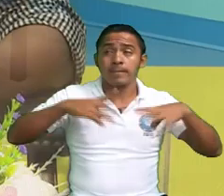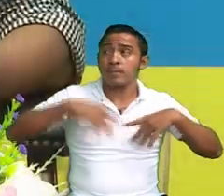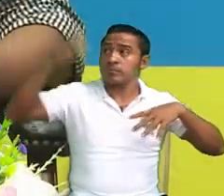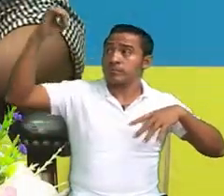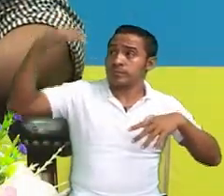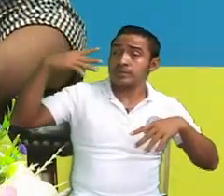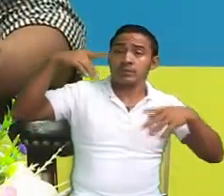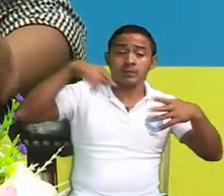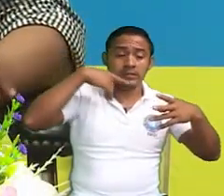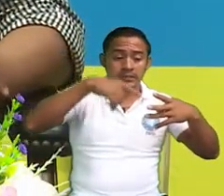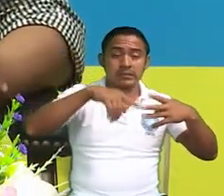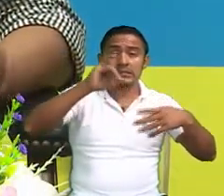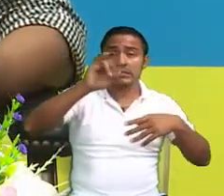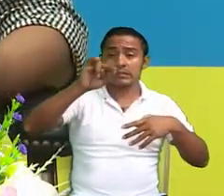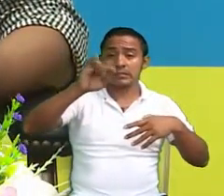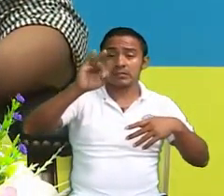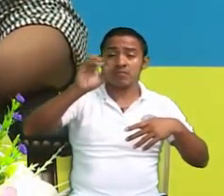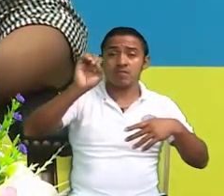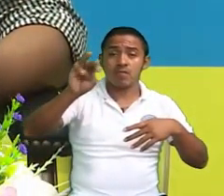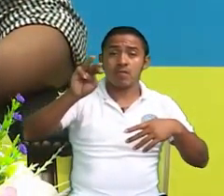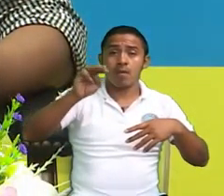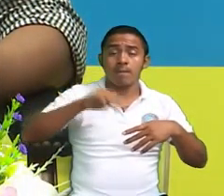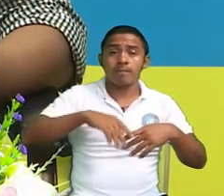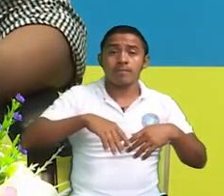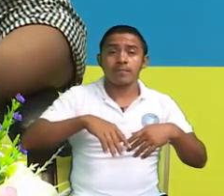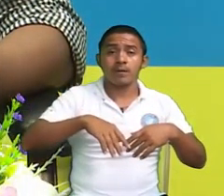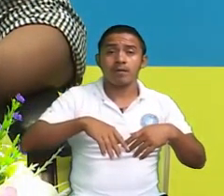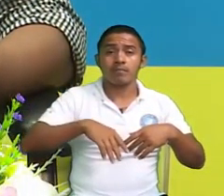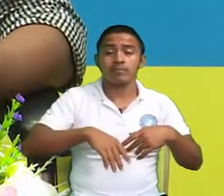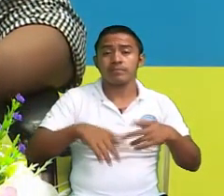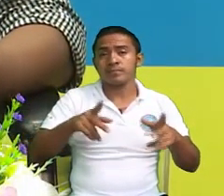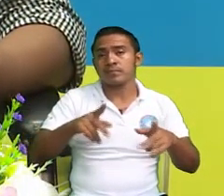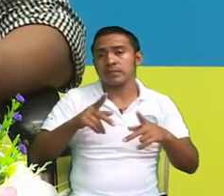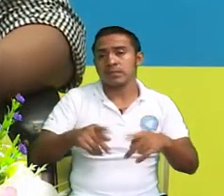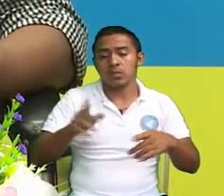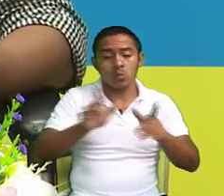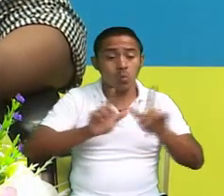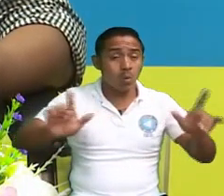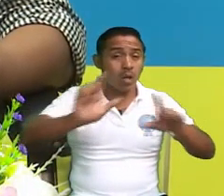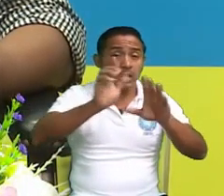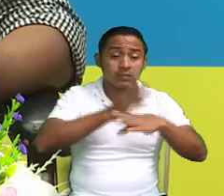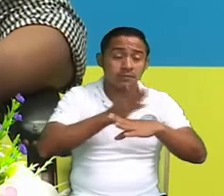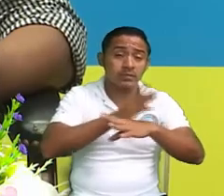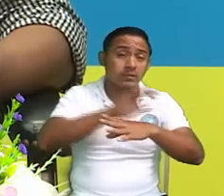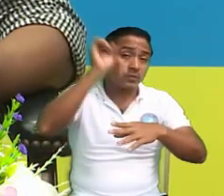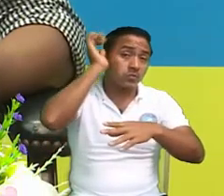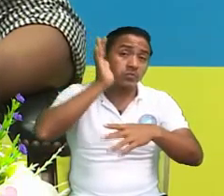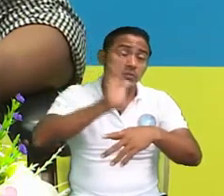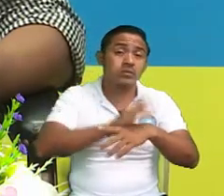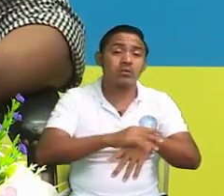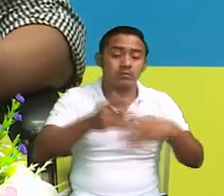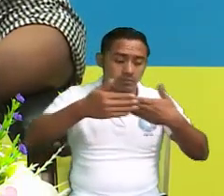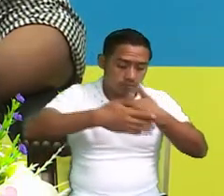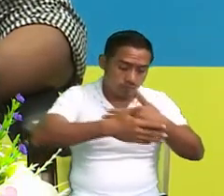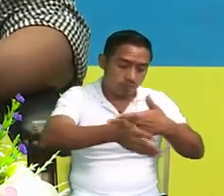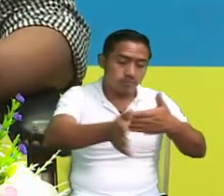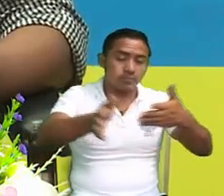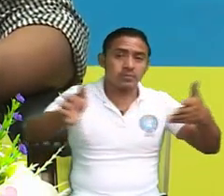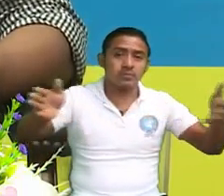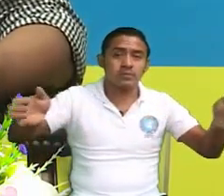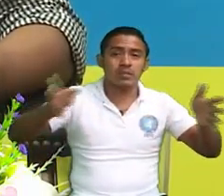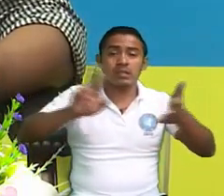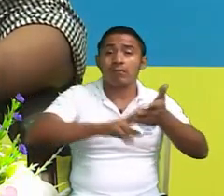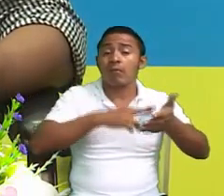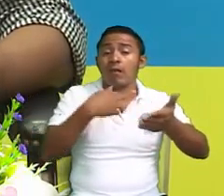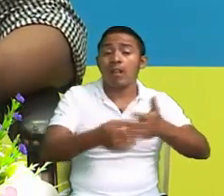el que el INIFON decían que los distintos destinos turísticos y balnearios van a estar abiertos gratuitamente